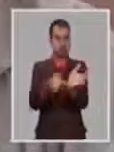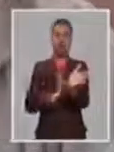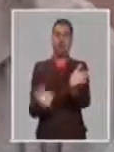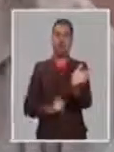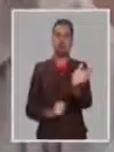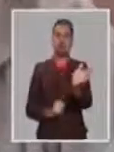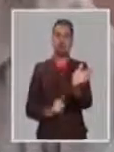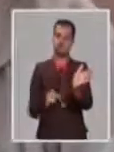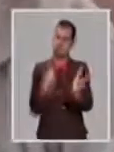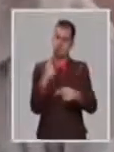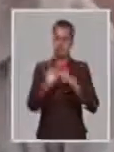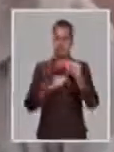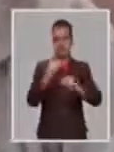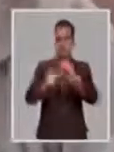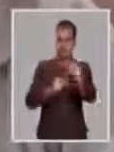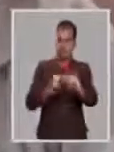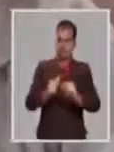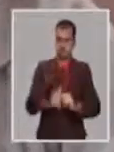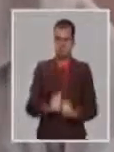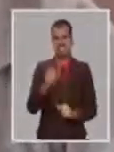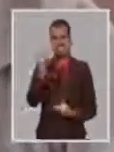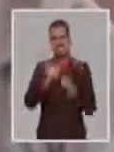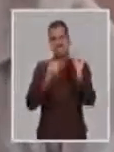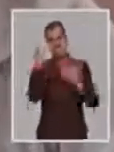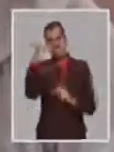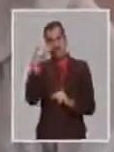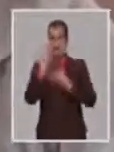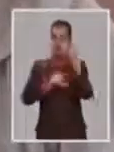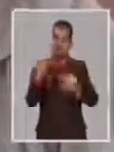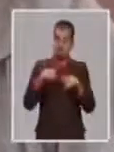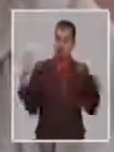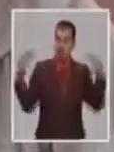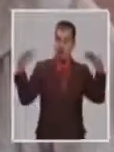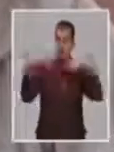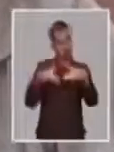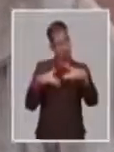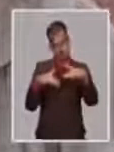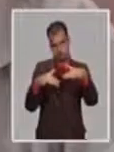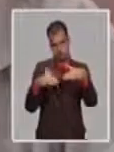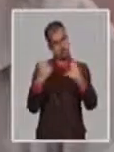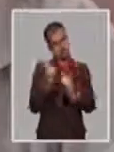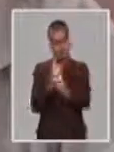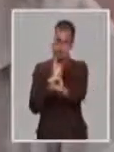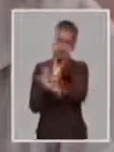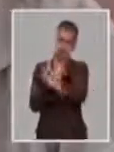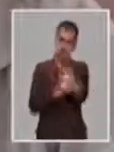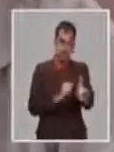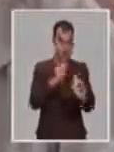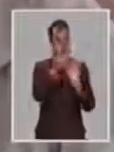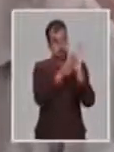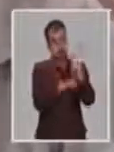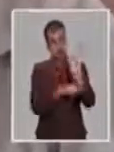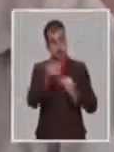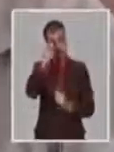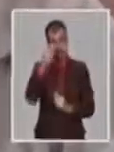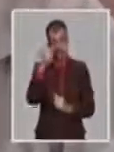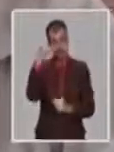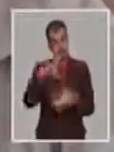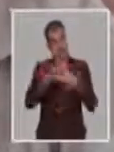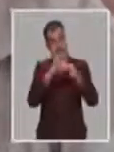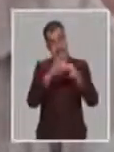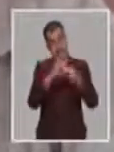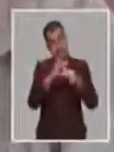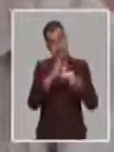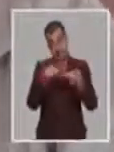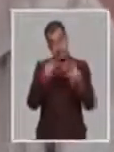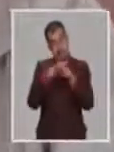forma escalonada, o sea, para evitar la aglomeración, que existe un distanciamiento con todas las medidas sanitarias, por lo que sabemos que está ocurriendo. Y se ha